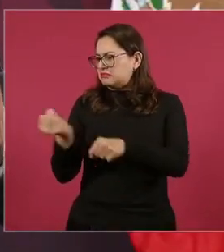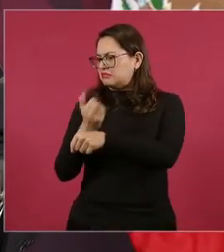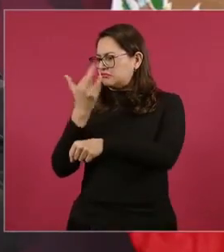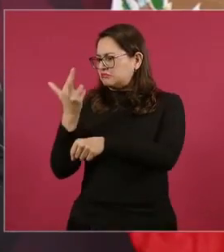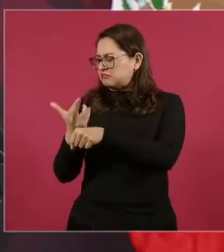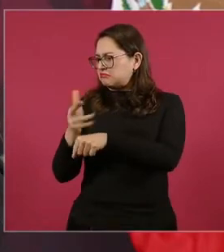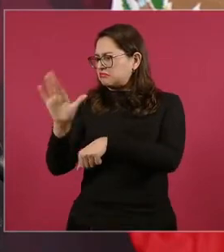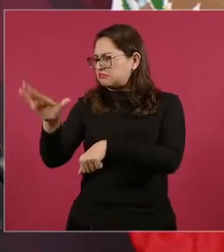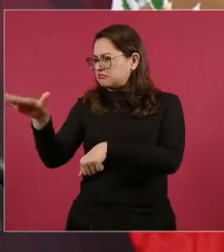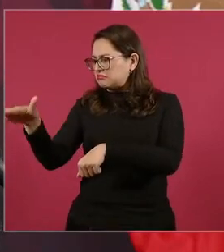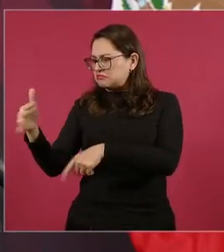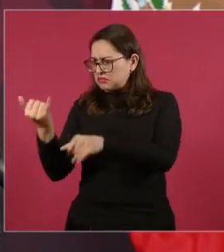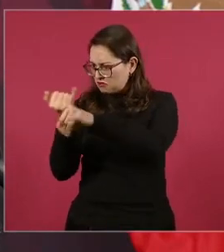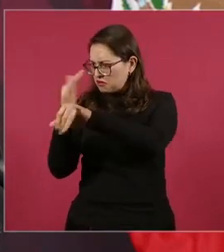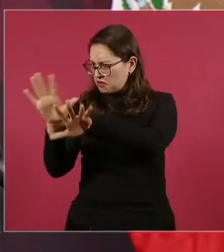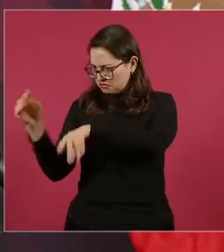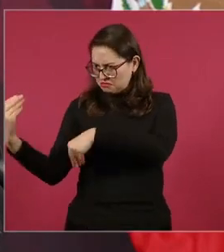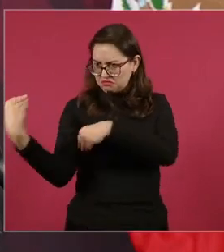entregó.